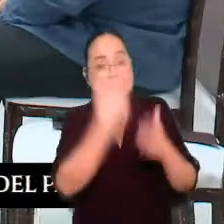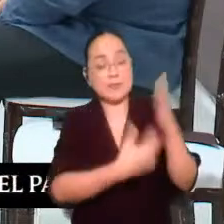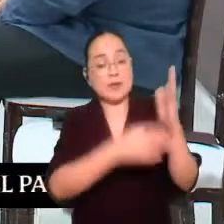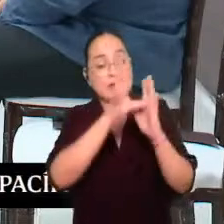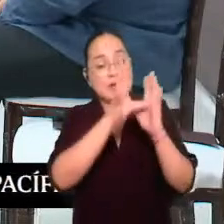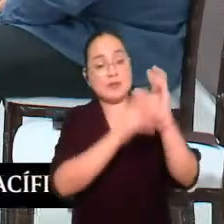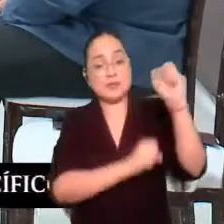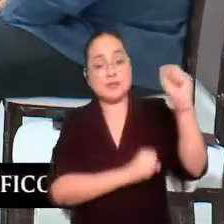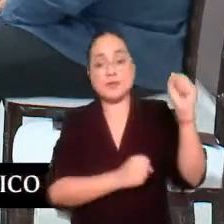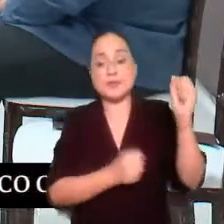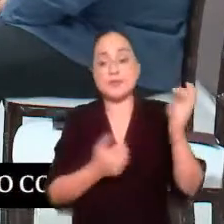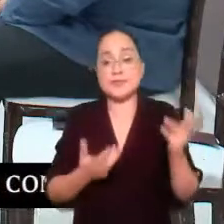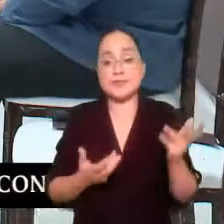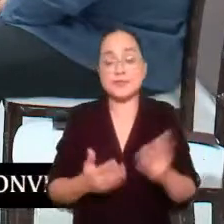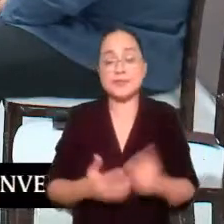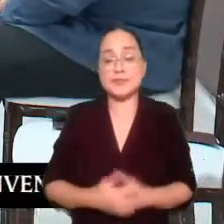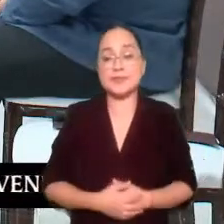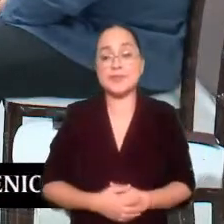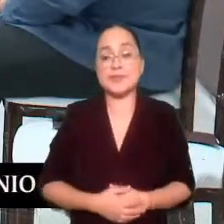legales.